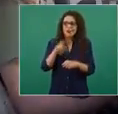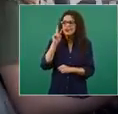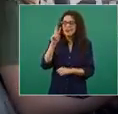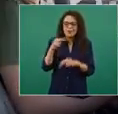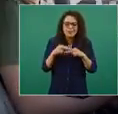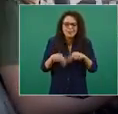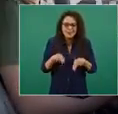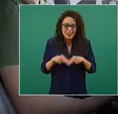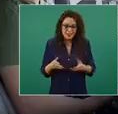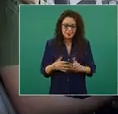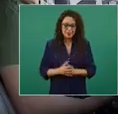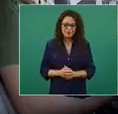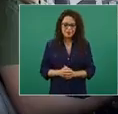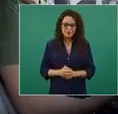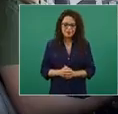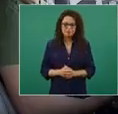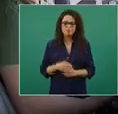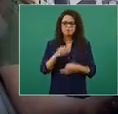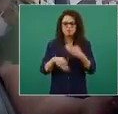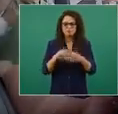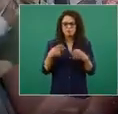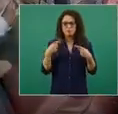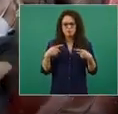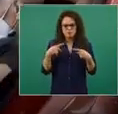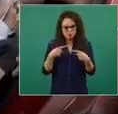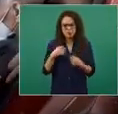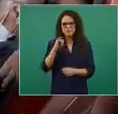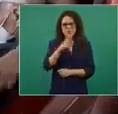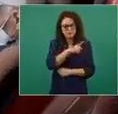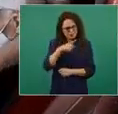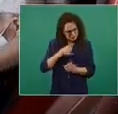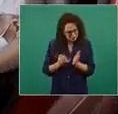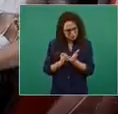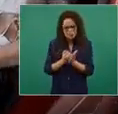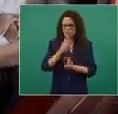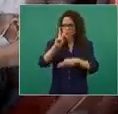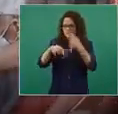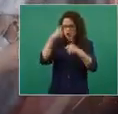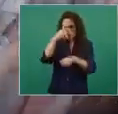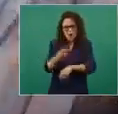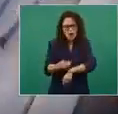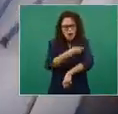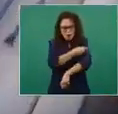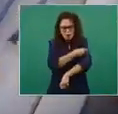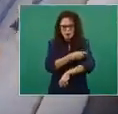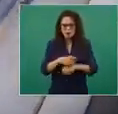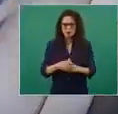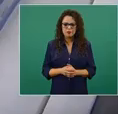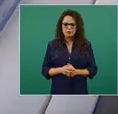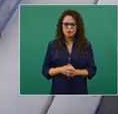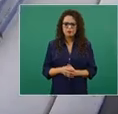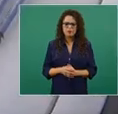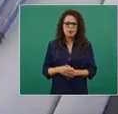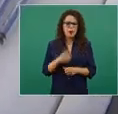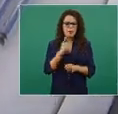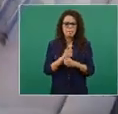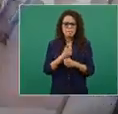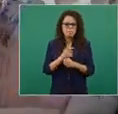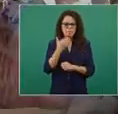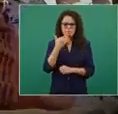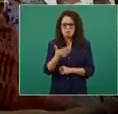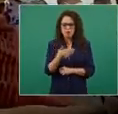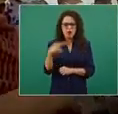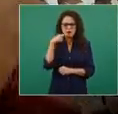Pues a toda la gente decirle que sí, que se la pongan, que vengan. No, cuando la primera pues fue muy rápido, mucha